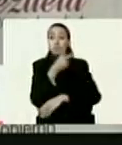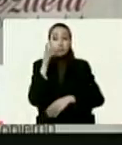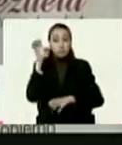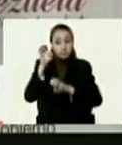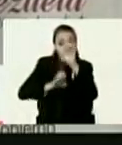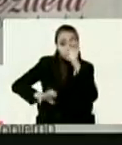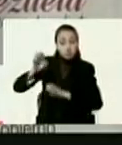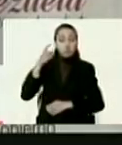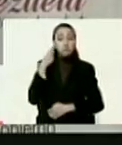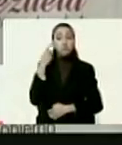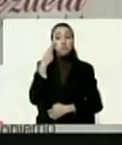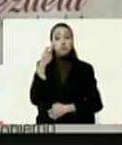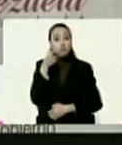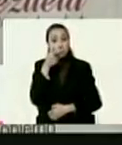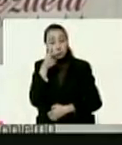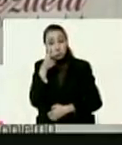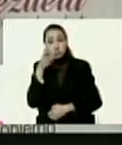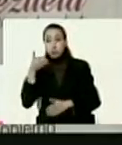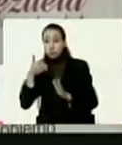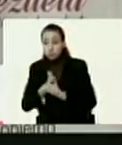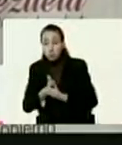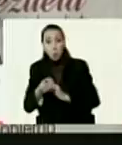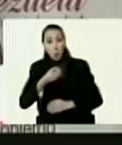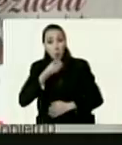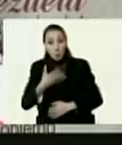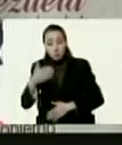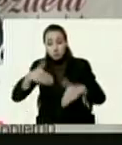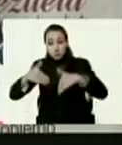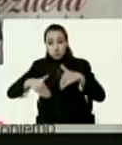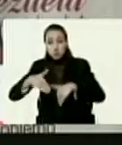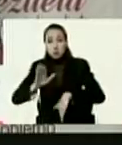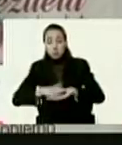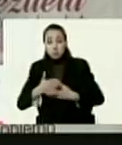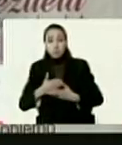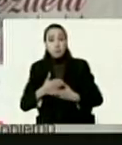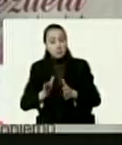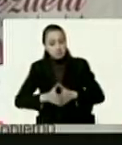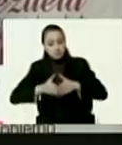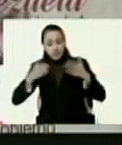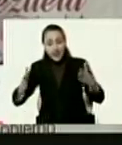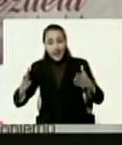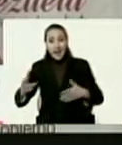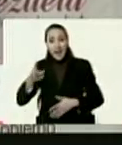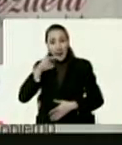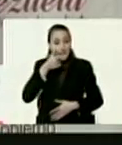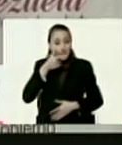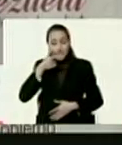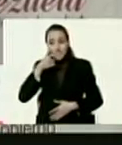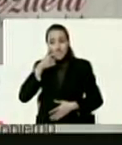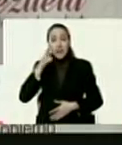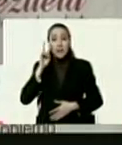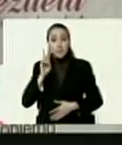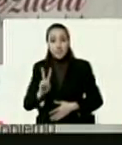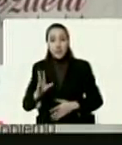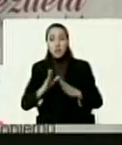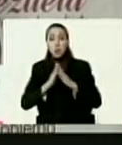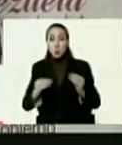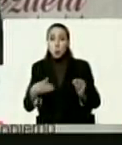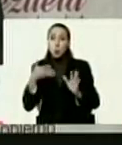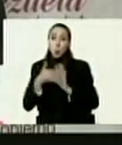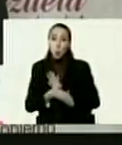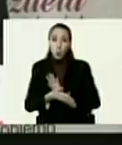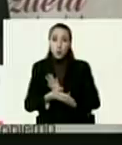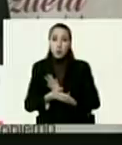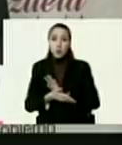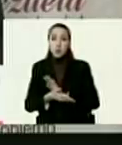ser debidamente competitivas y puedan ser todo lo amplias, todo lo observable, todo lo evitable posible para que